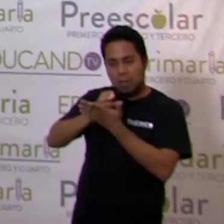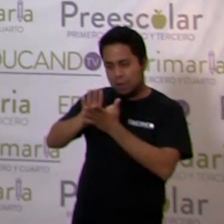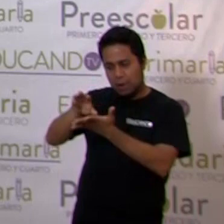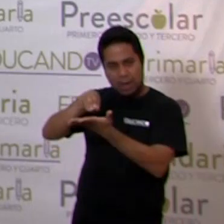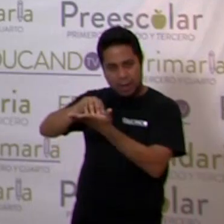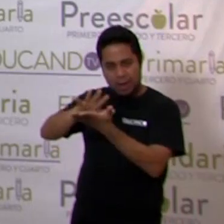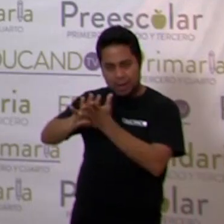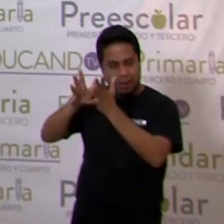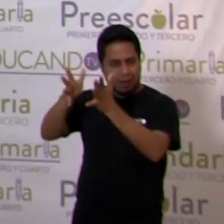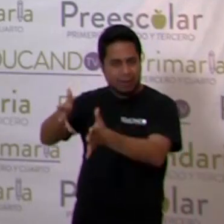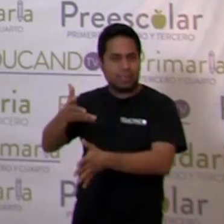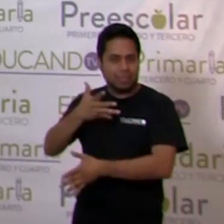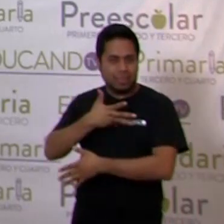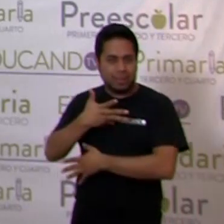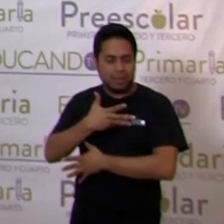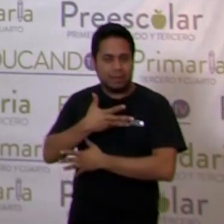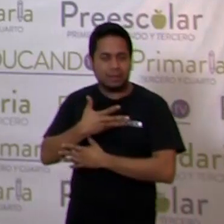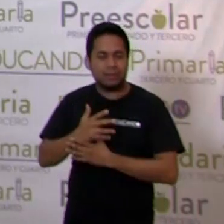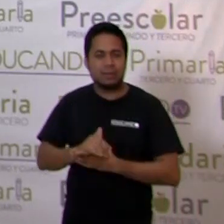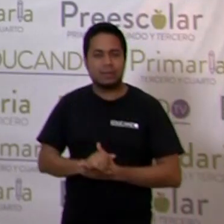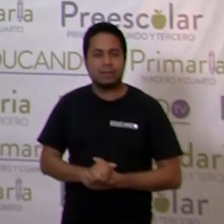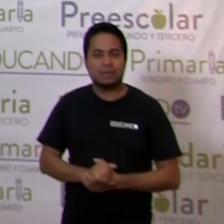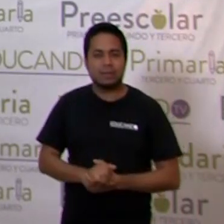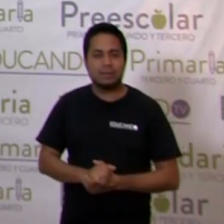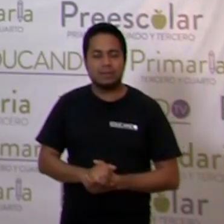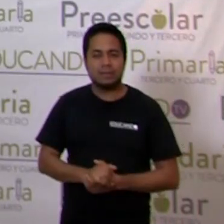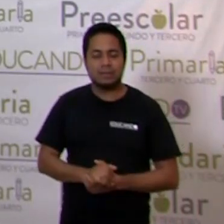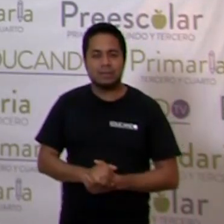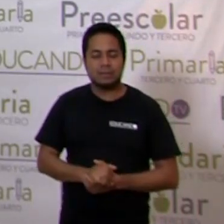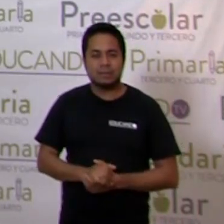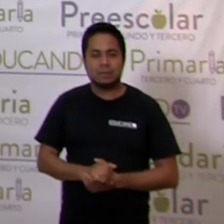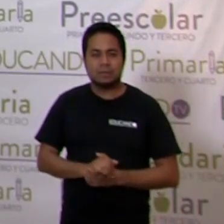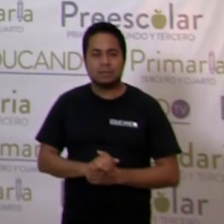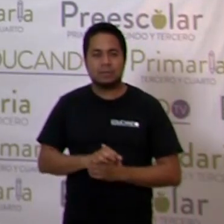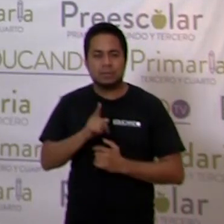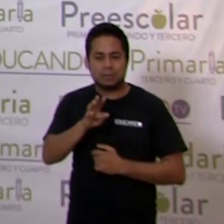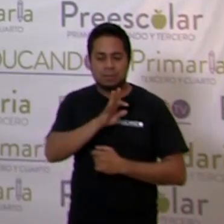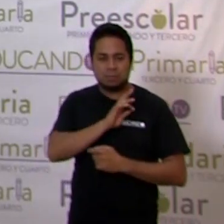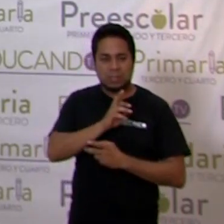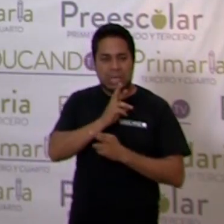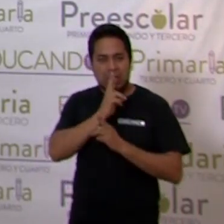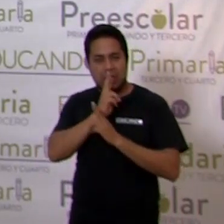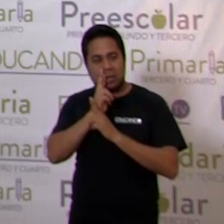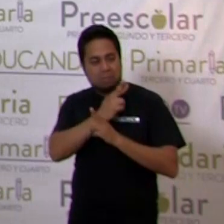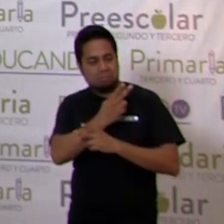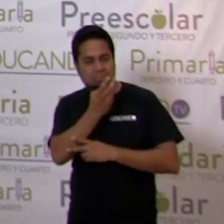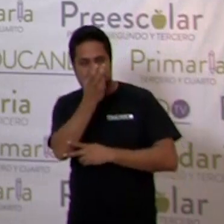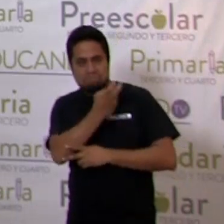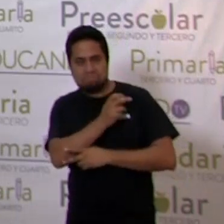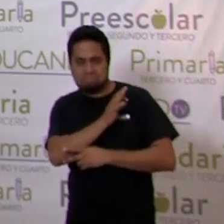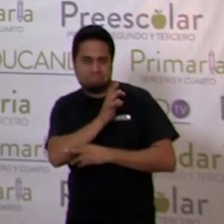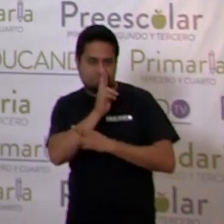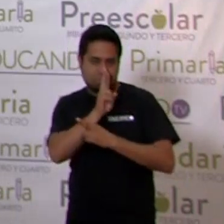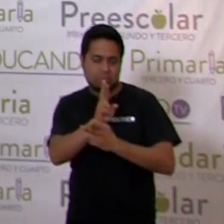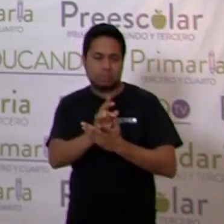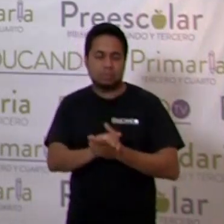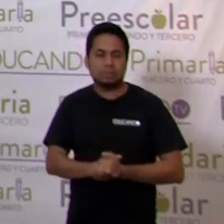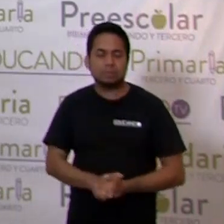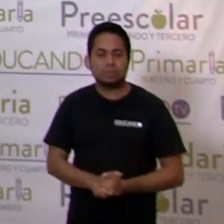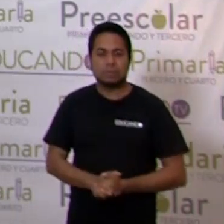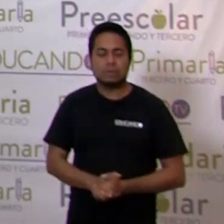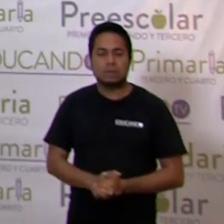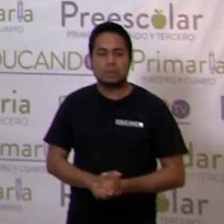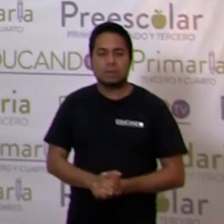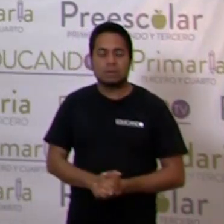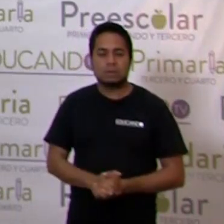todas maneras y ya vas a poder contestar fácilmente no nos